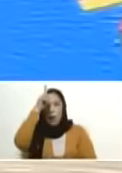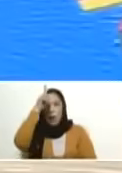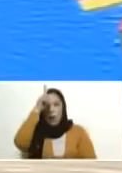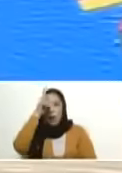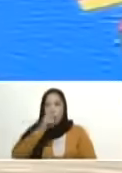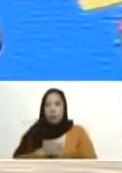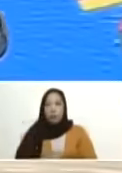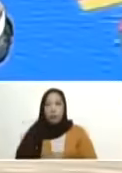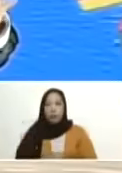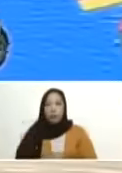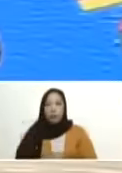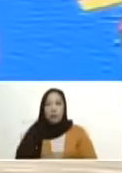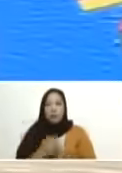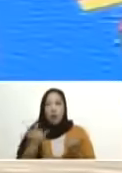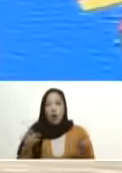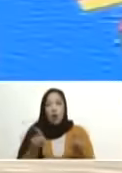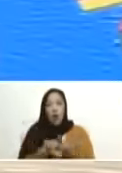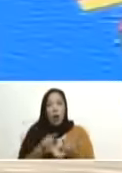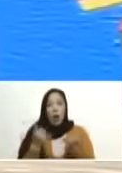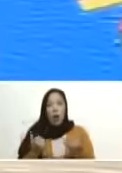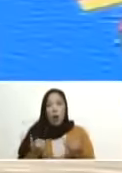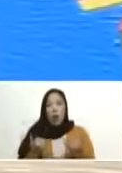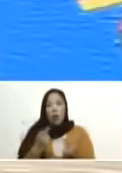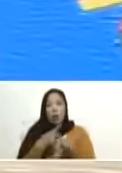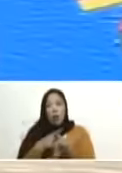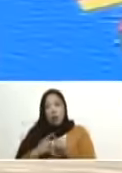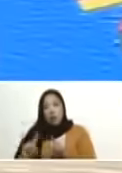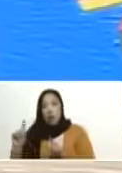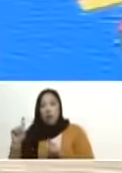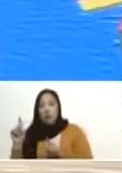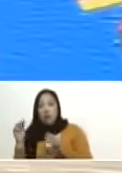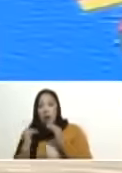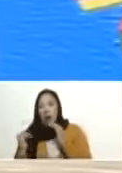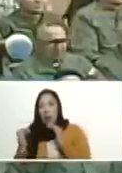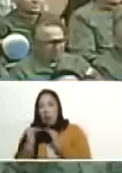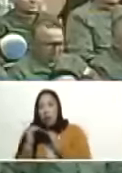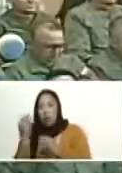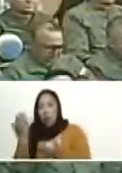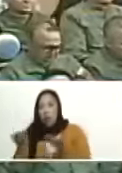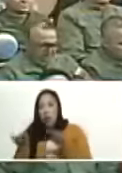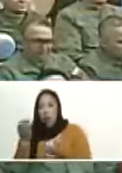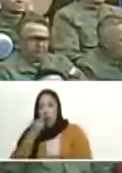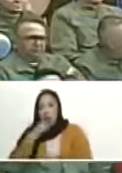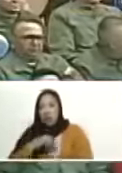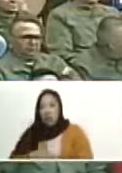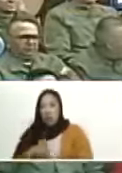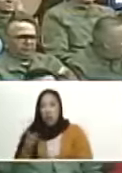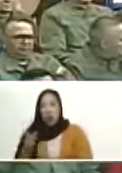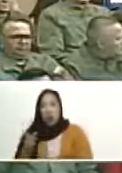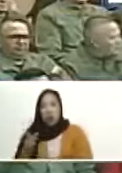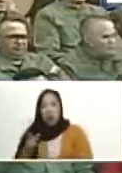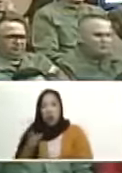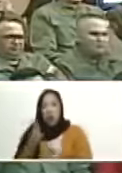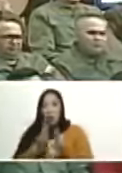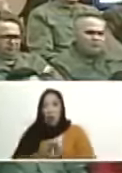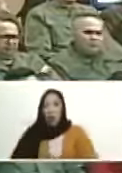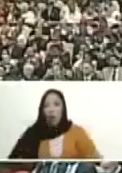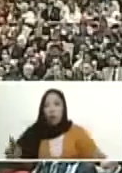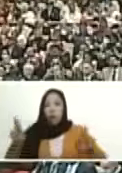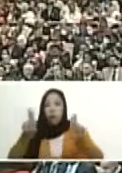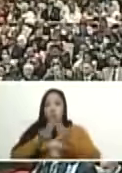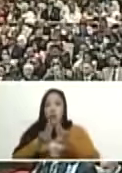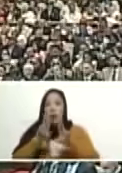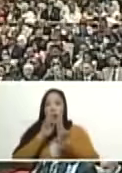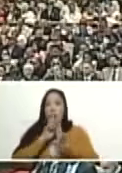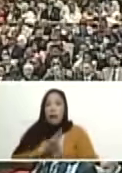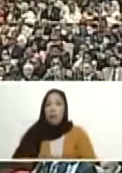como hoy pasa con otros fenómenos que parecieran pulverizar la capacidad de Naciones Unidas para